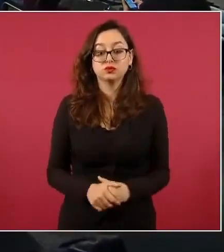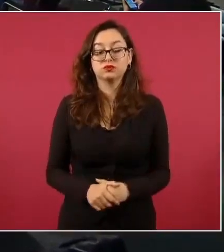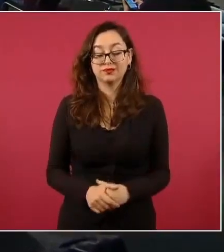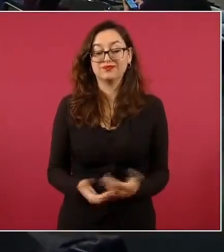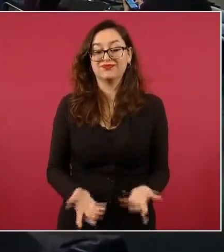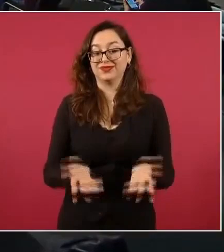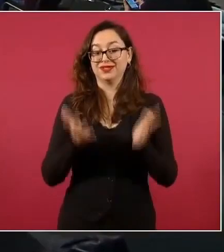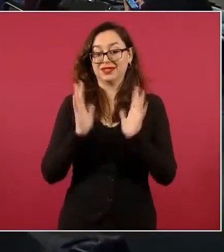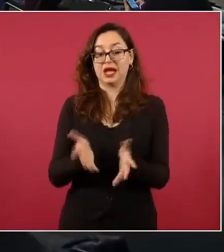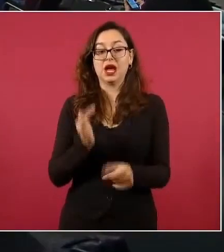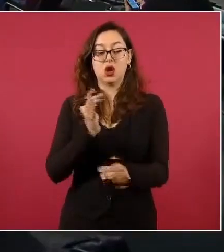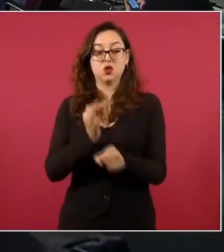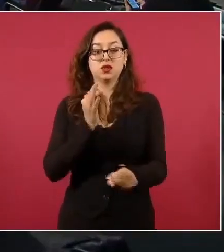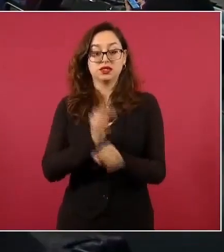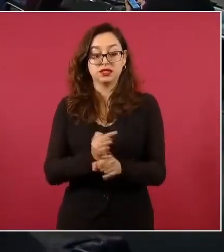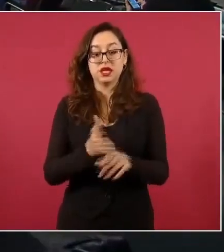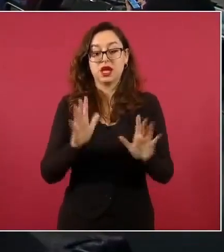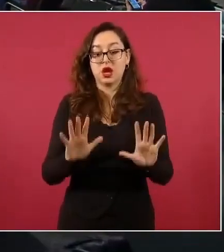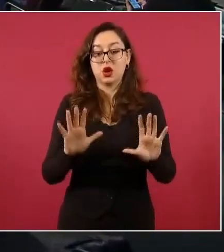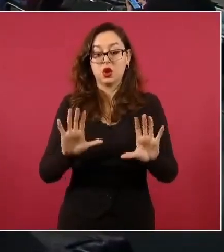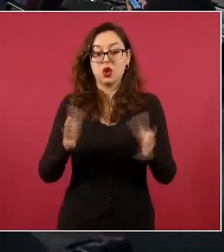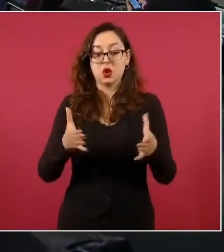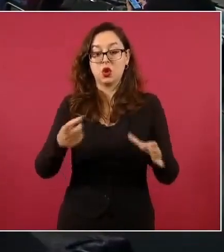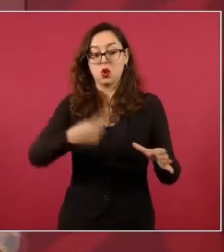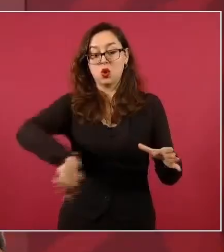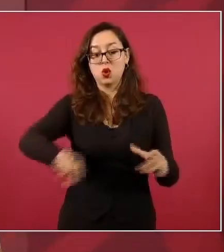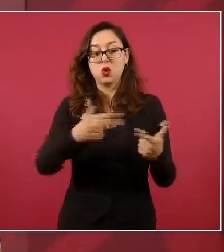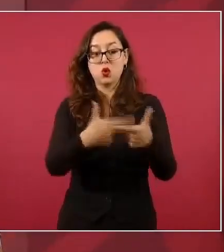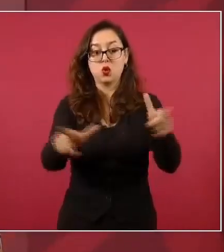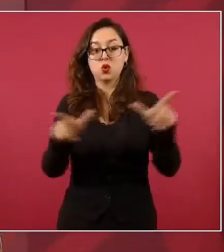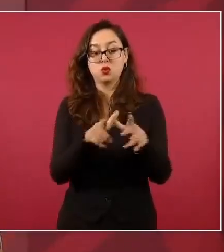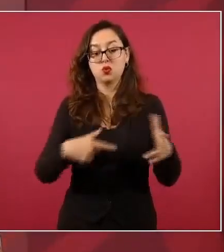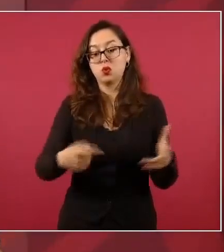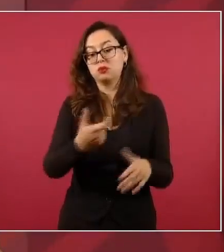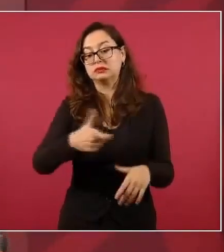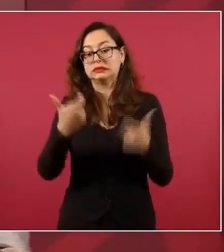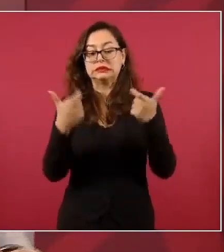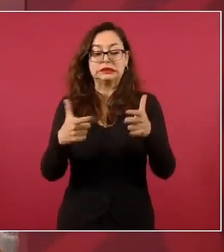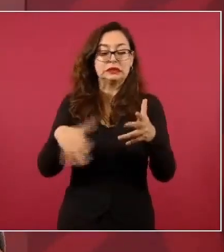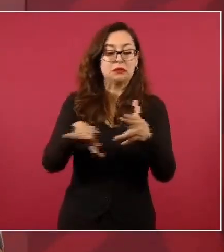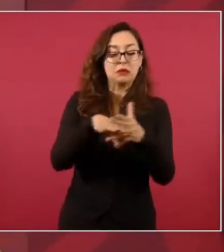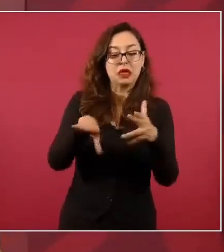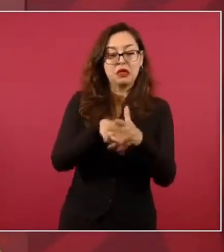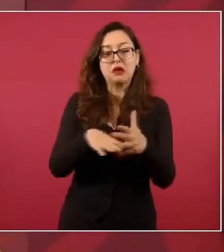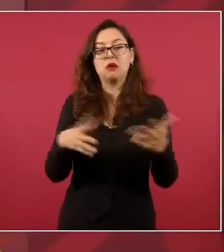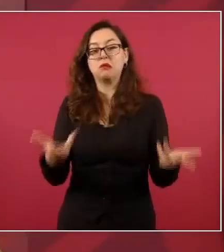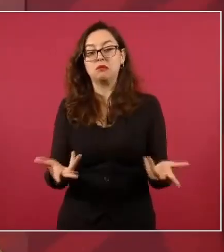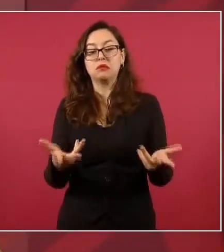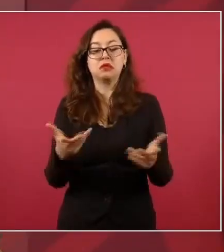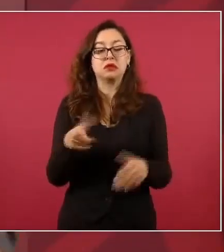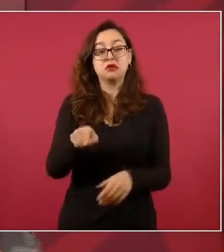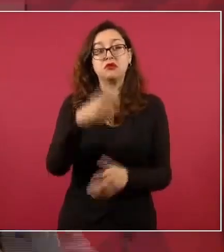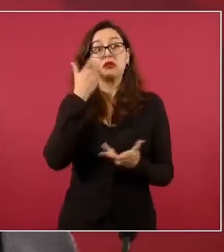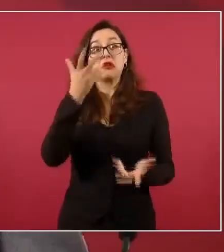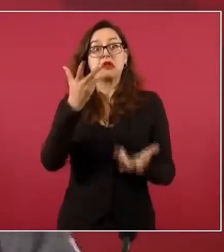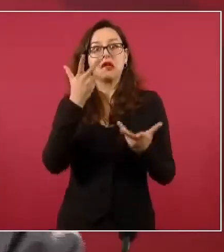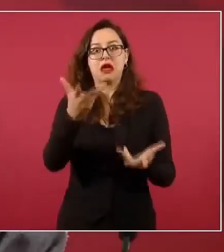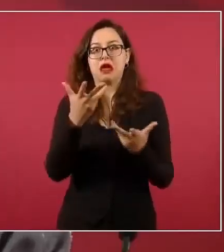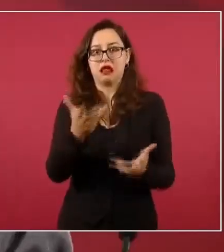sectores de clase media, aspiracionistas o fifís, que